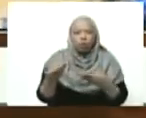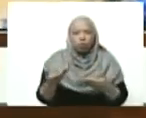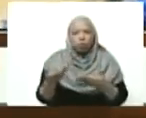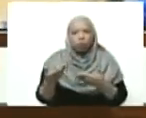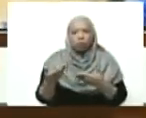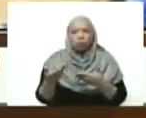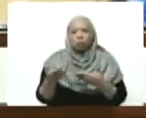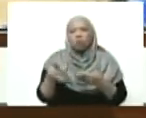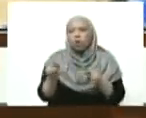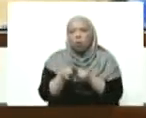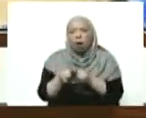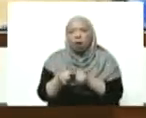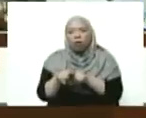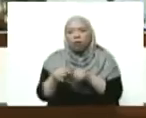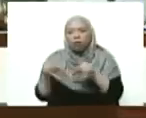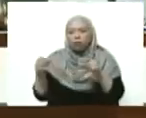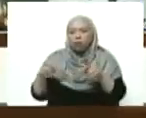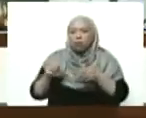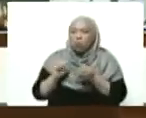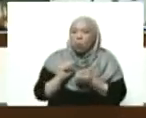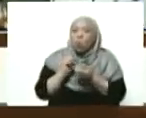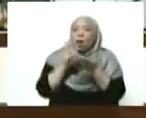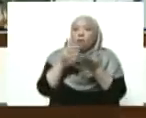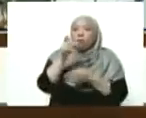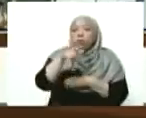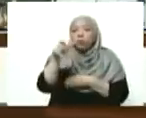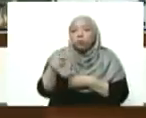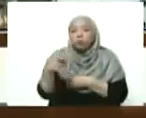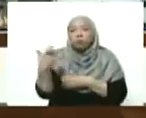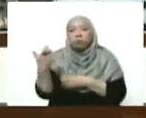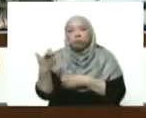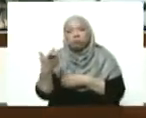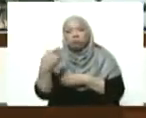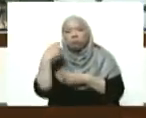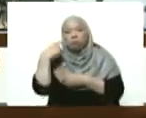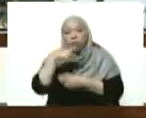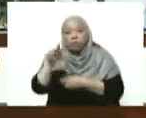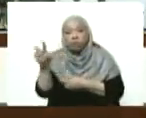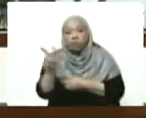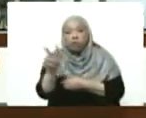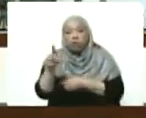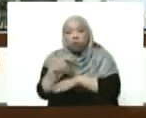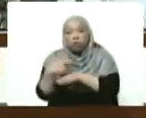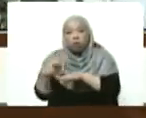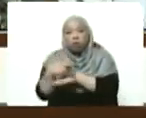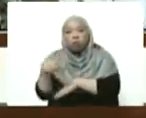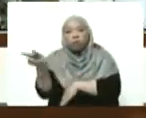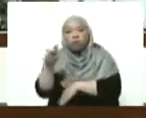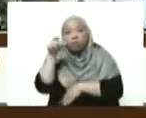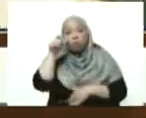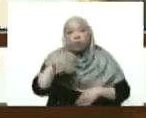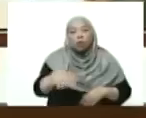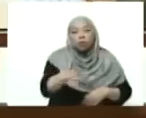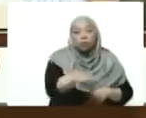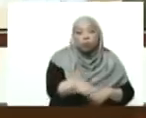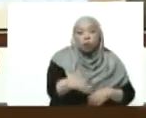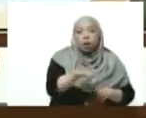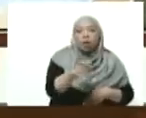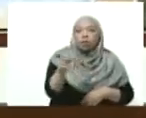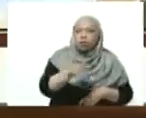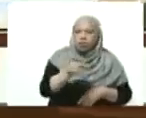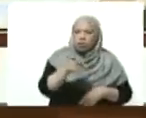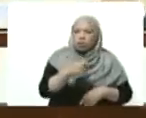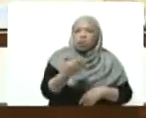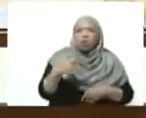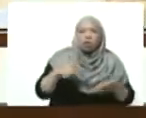allí, bueno, expresar cuáles son las ansias y los anhelos que tiene el gobierno y el pueblo venezolano ante